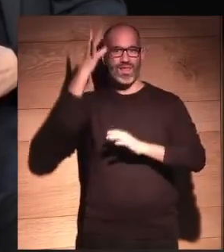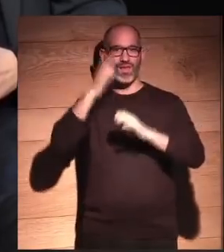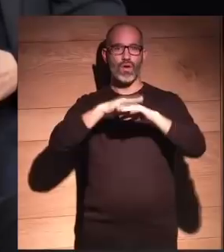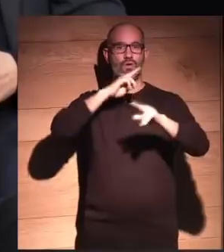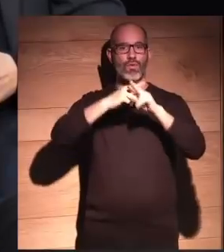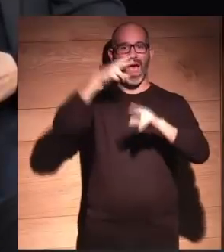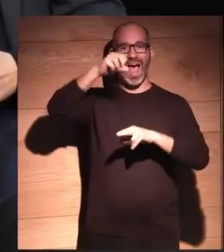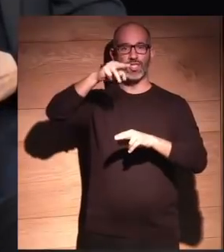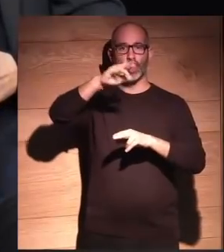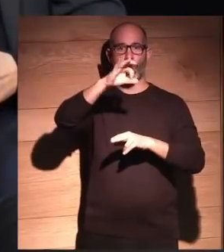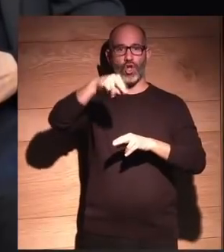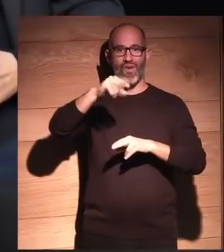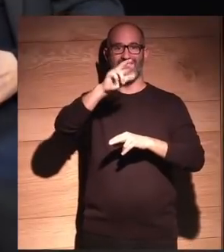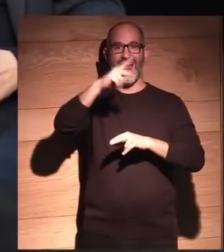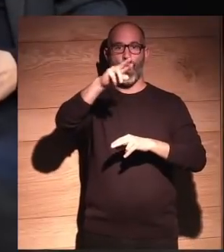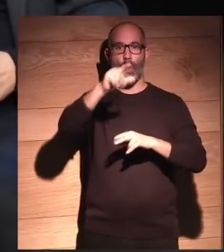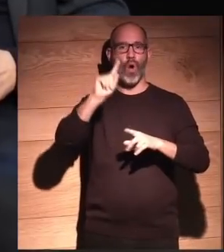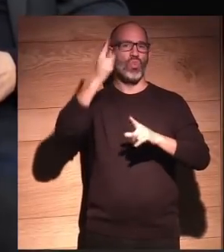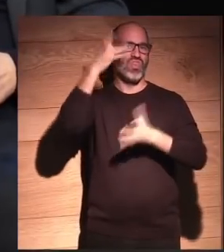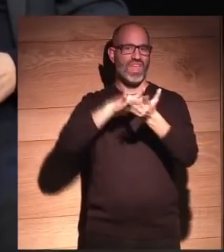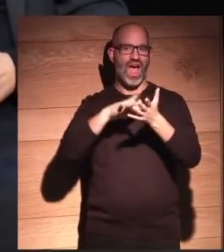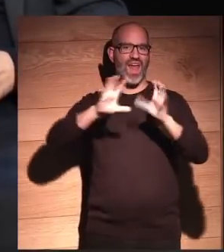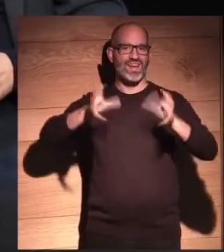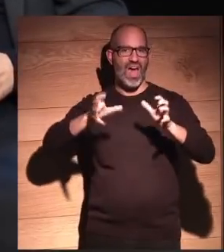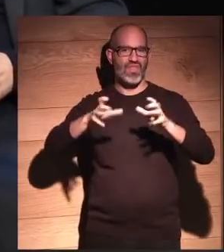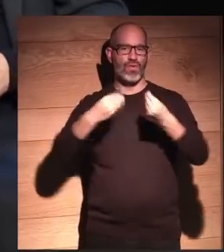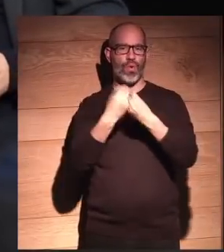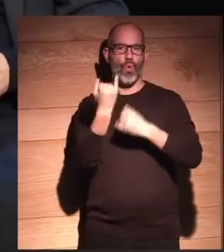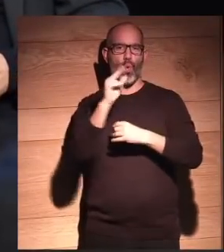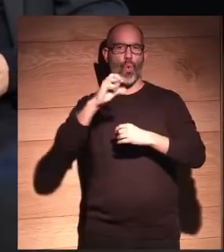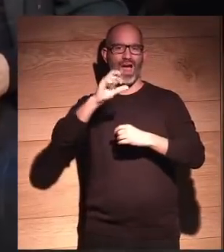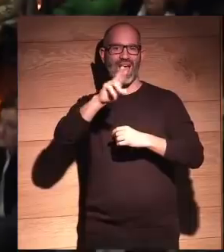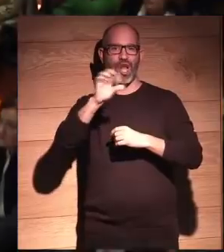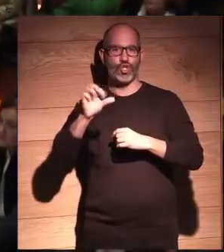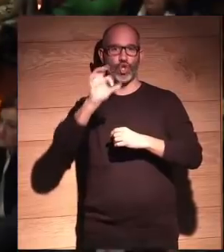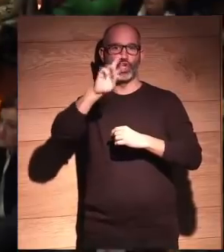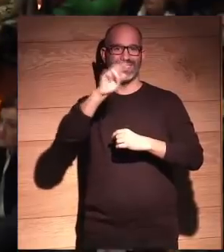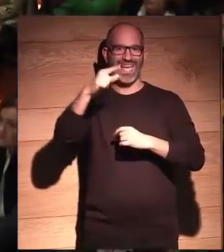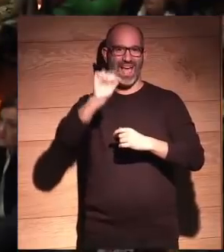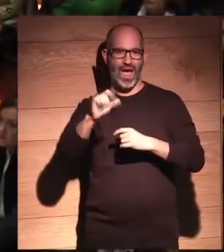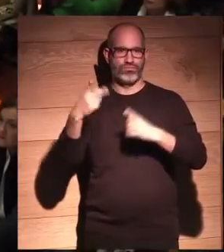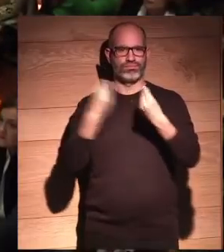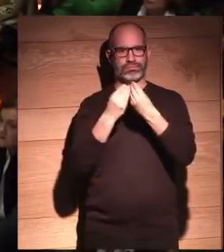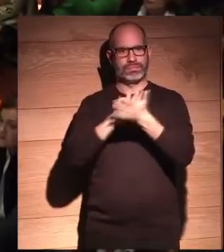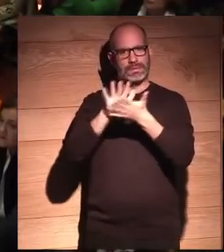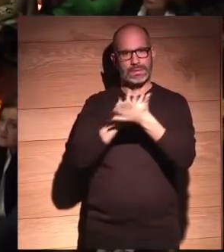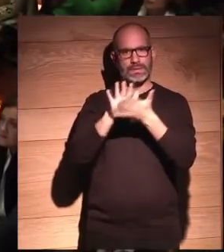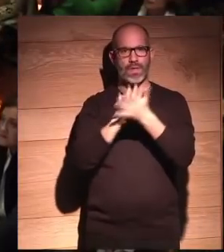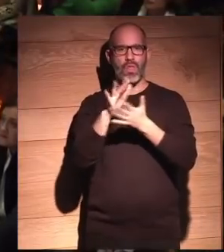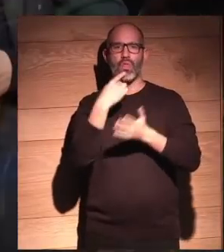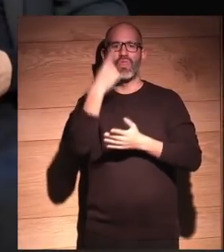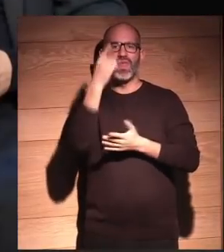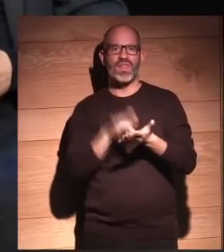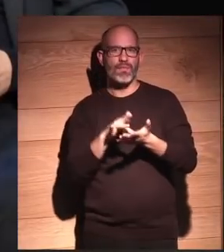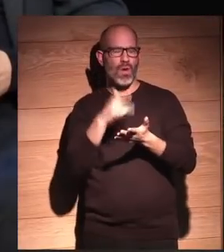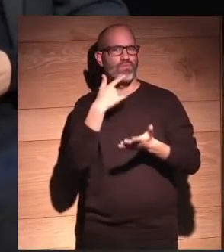Fraguas Forges un día en la radio, hablando con Juan Carlos Ortega y conmigo. Dijimos eso de